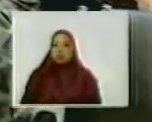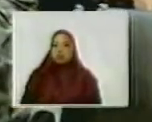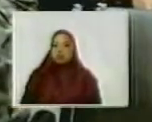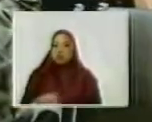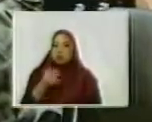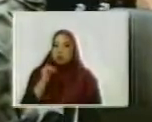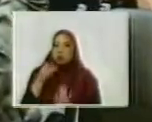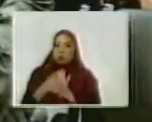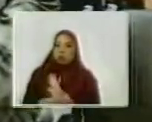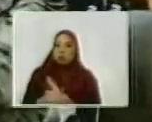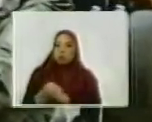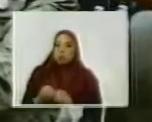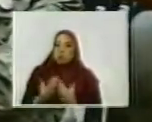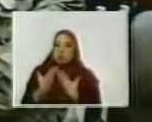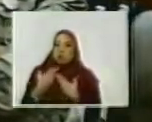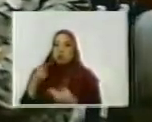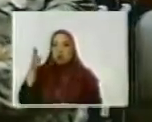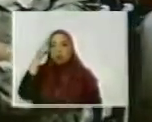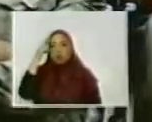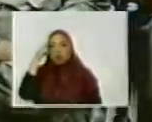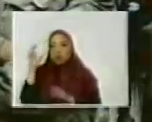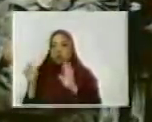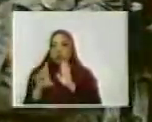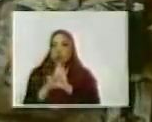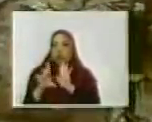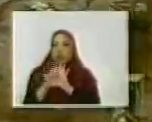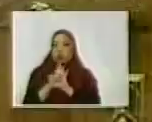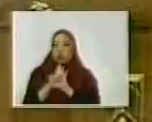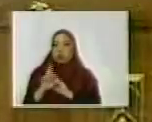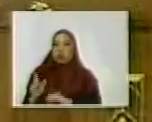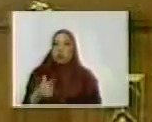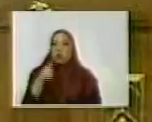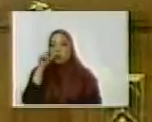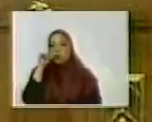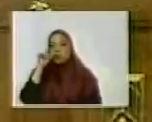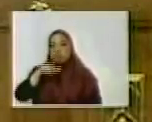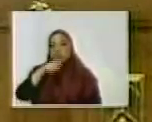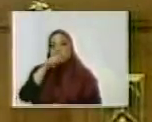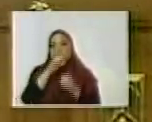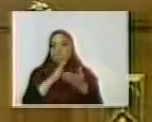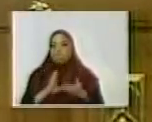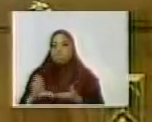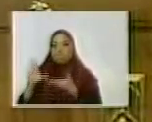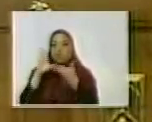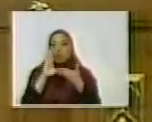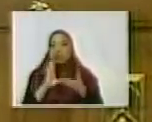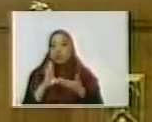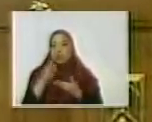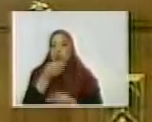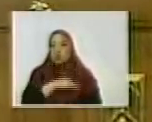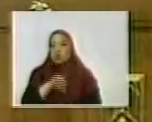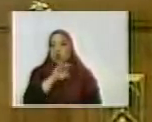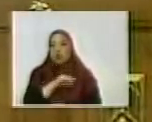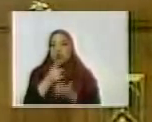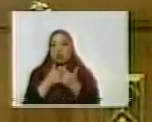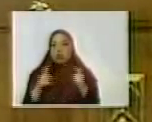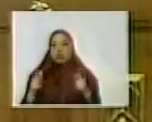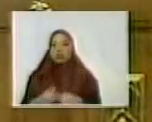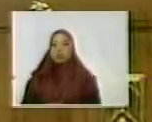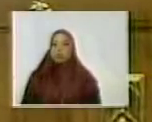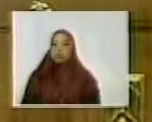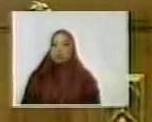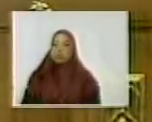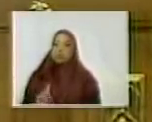que tiene que ver con la esencia y razón de esta ley: un criptoactivo soberano.